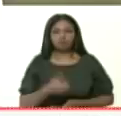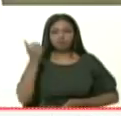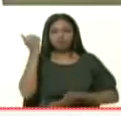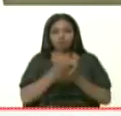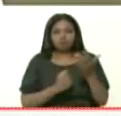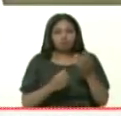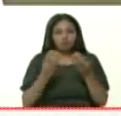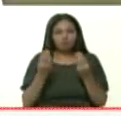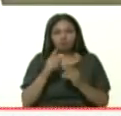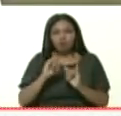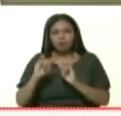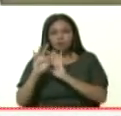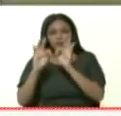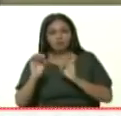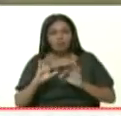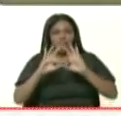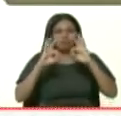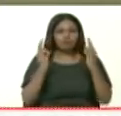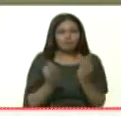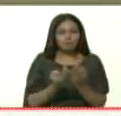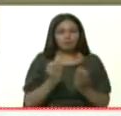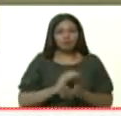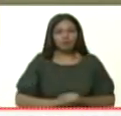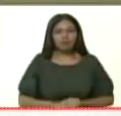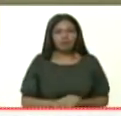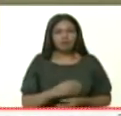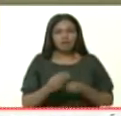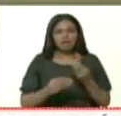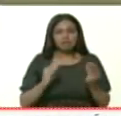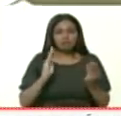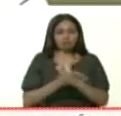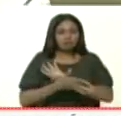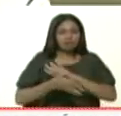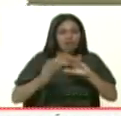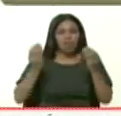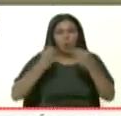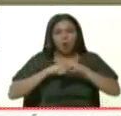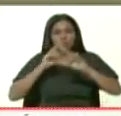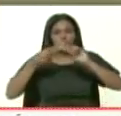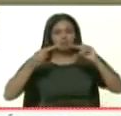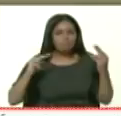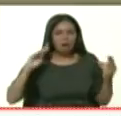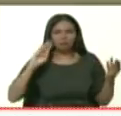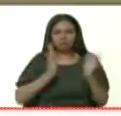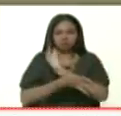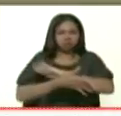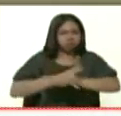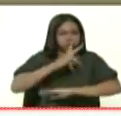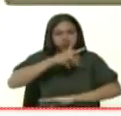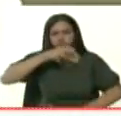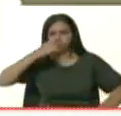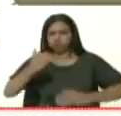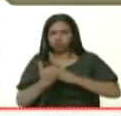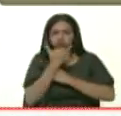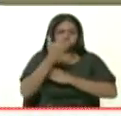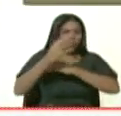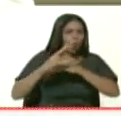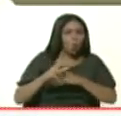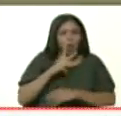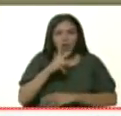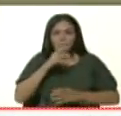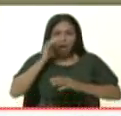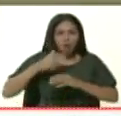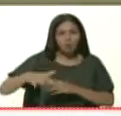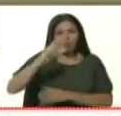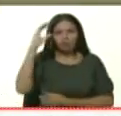asesinados, muchos de ellos con su familia. Han hecho trizas el acuerdo de paz, han destrozado y traicionado completamente al pueblo